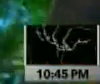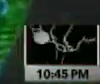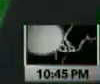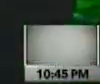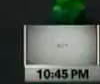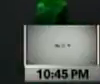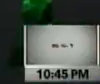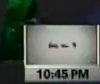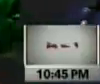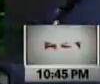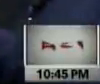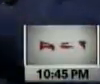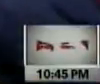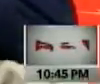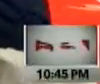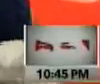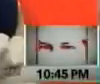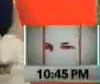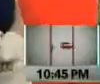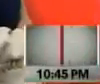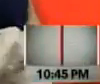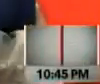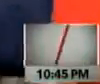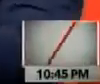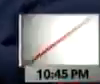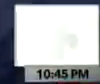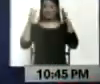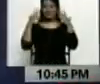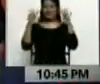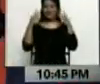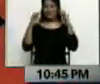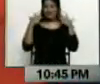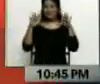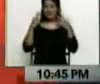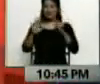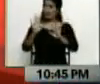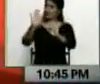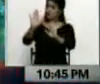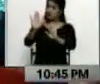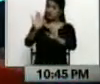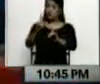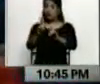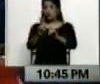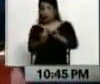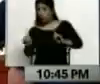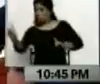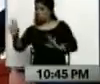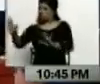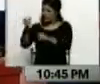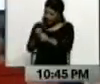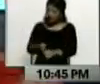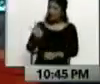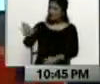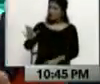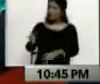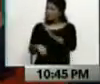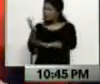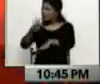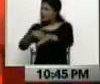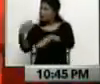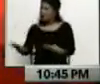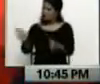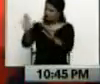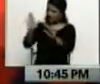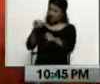eso cumpleaños Hero Muchas gracias Dios lo bendiga Amén ya va no se vaya dónde va